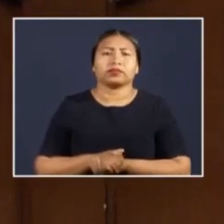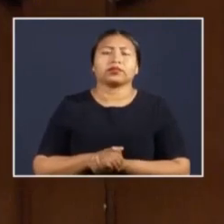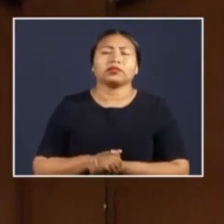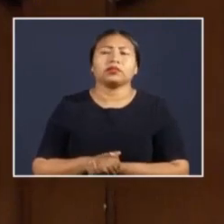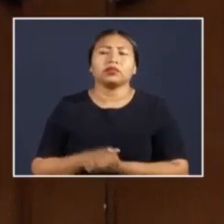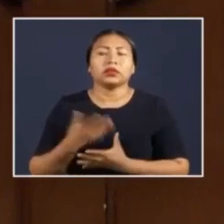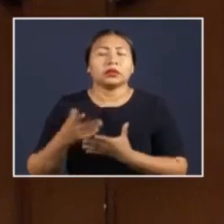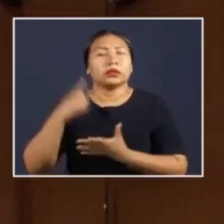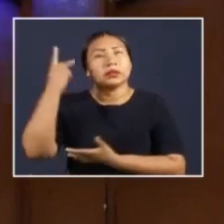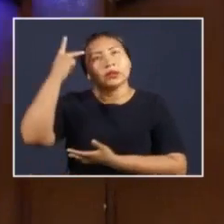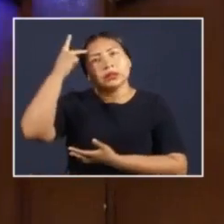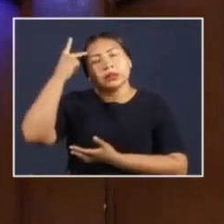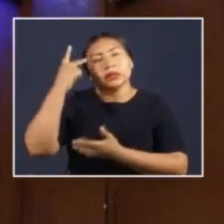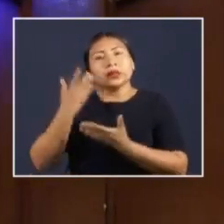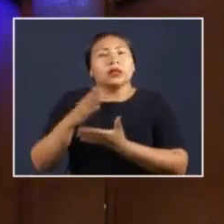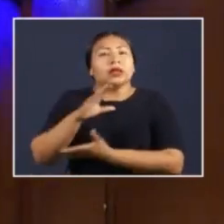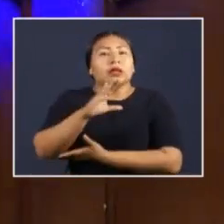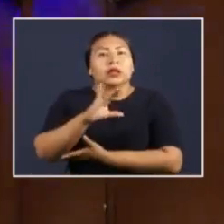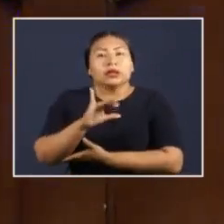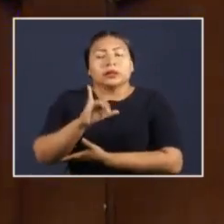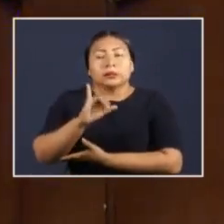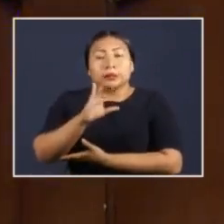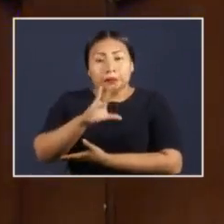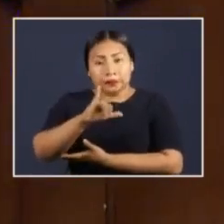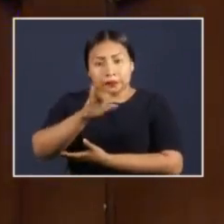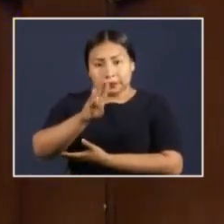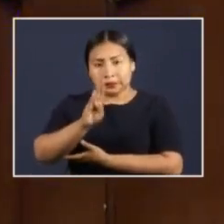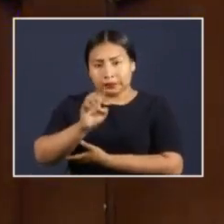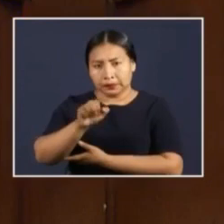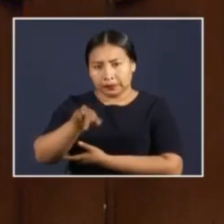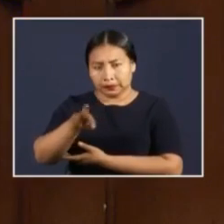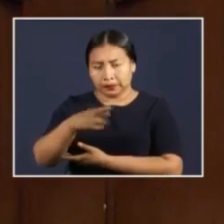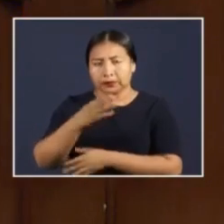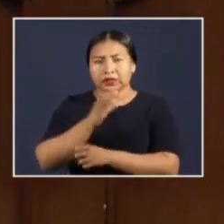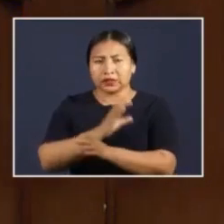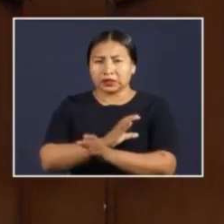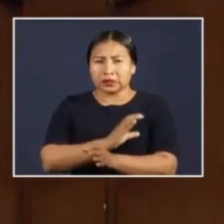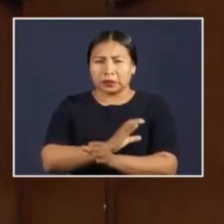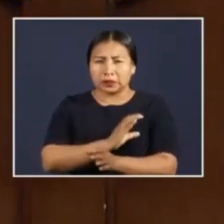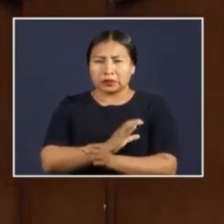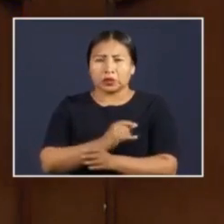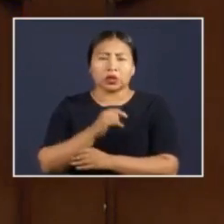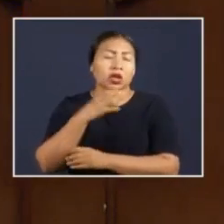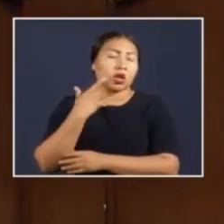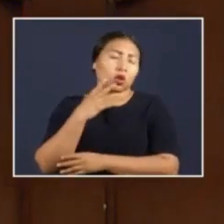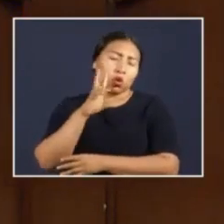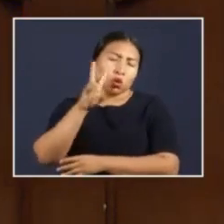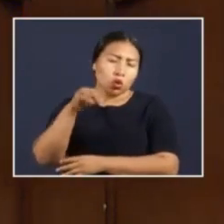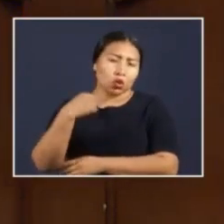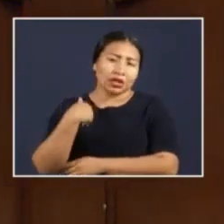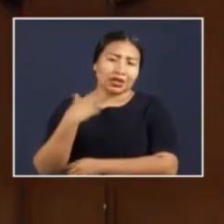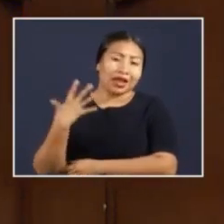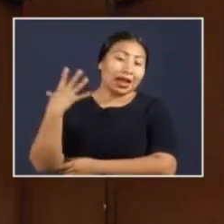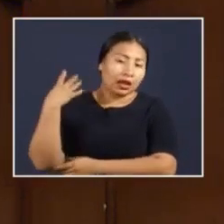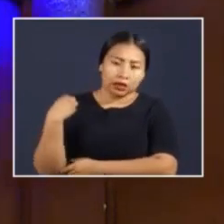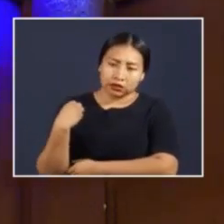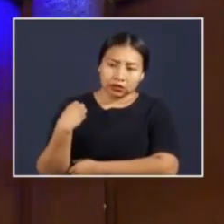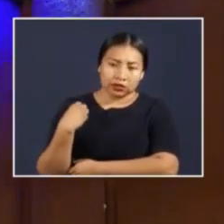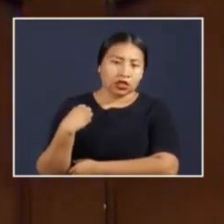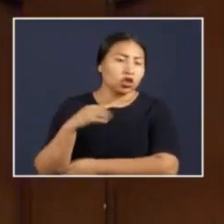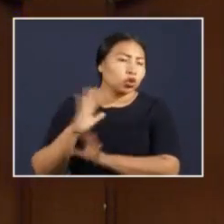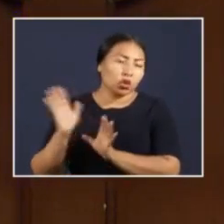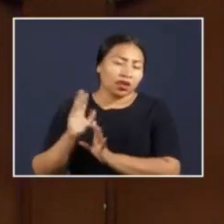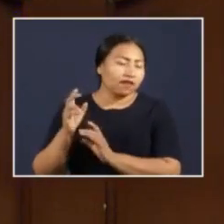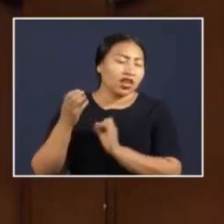ciberseguridad pues se crea una dirección de ciber ciberseguridad que no existía hasta este momento que no existe hasta este momento